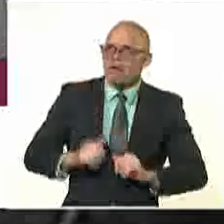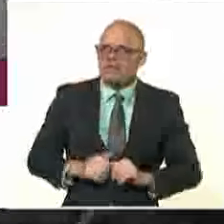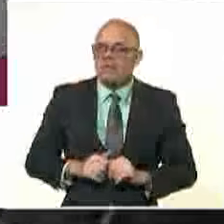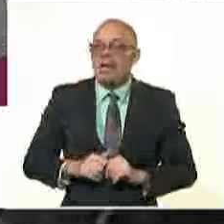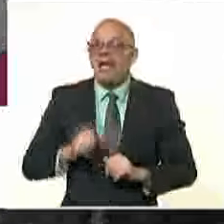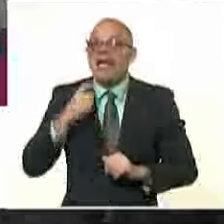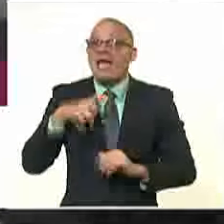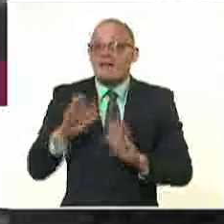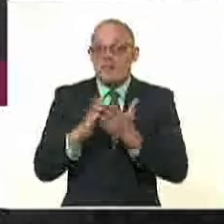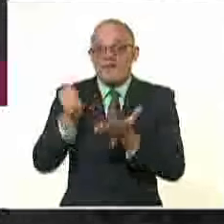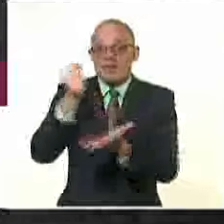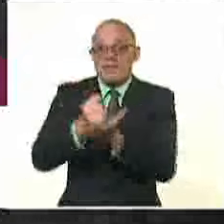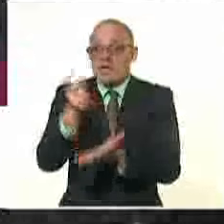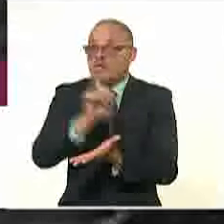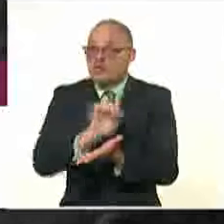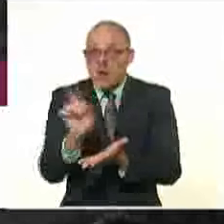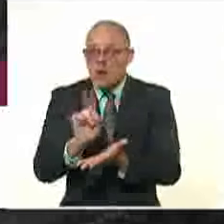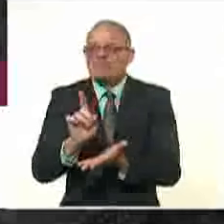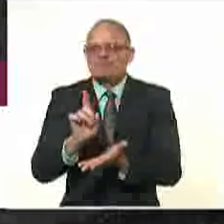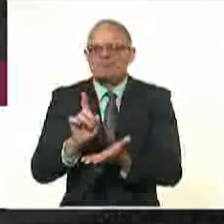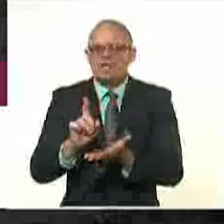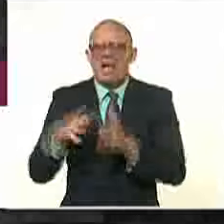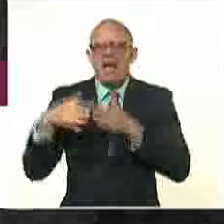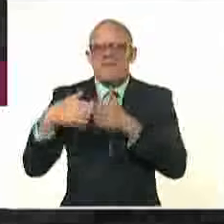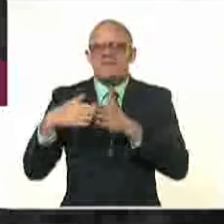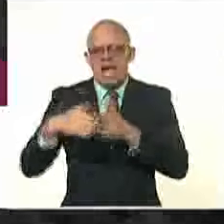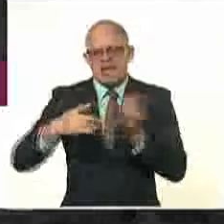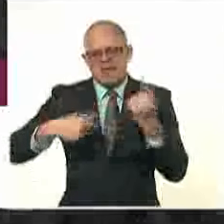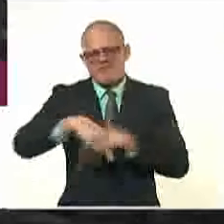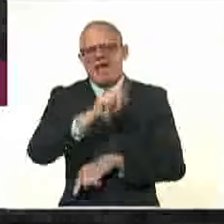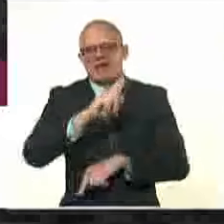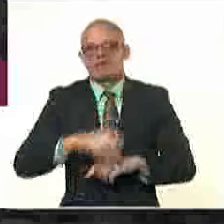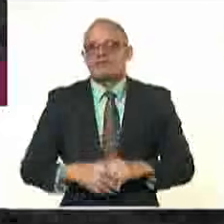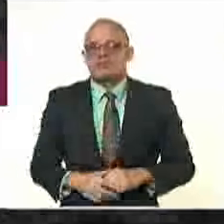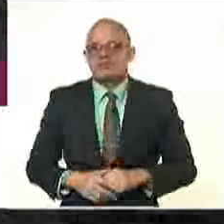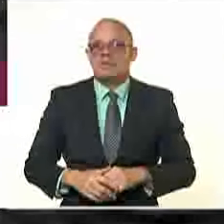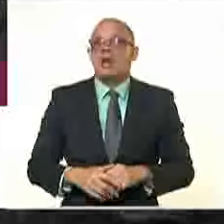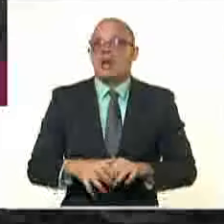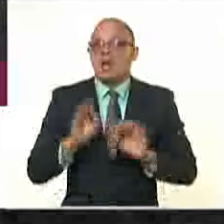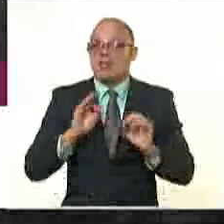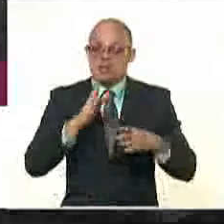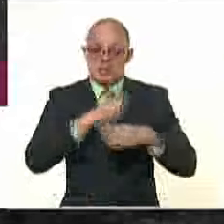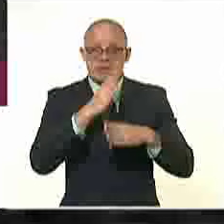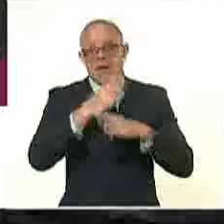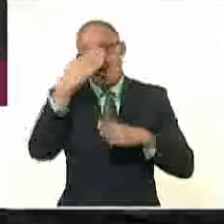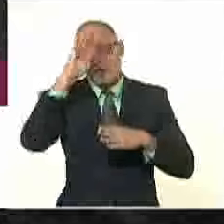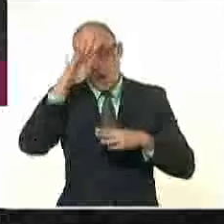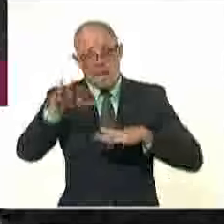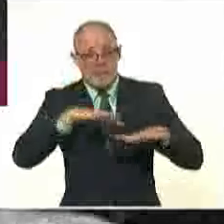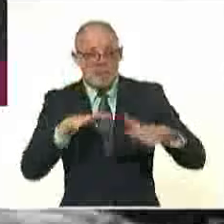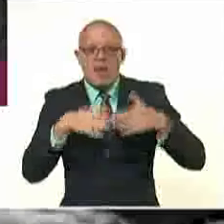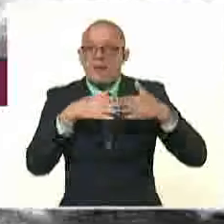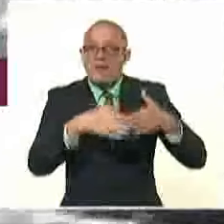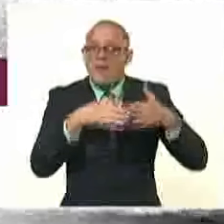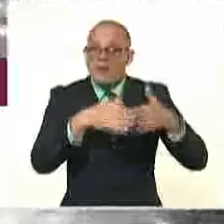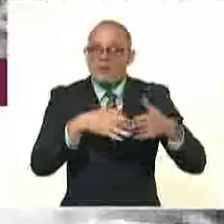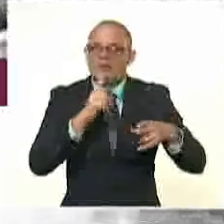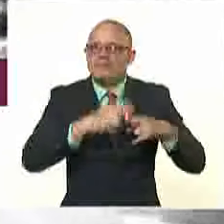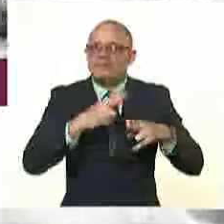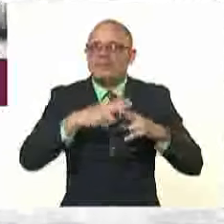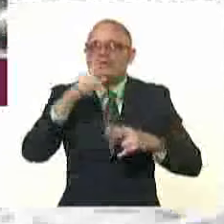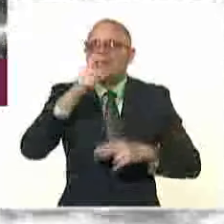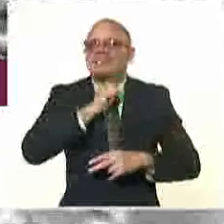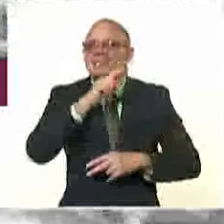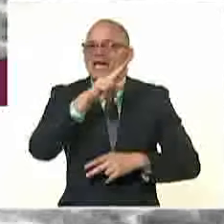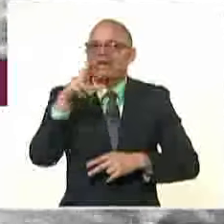estratega. Por iniciativa del comandante en jefe, zarpó desde Santiago de Cuba el buque Cerro Pelado.